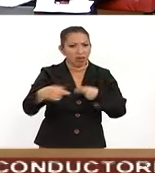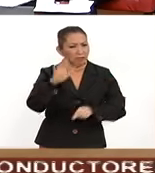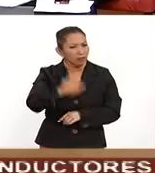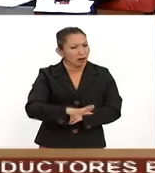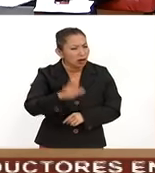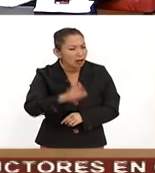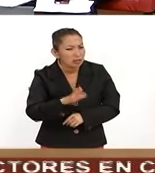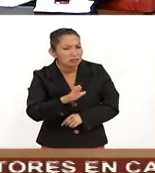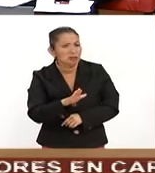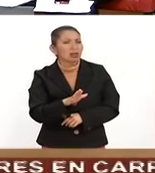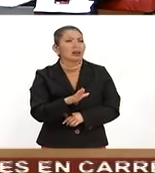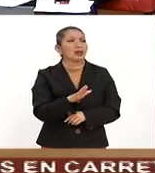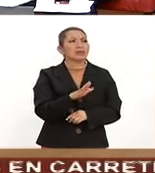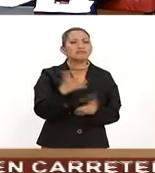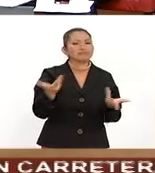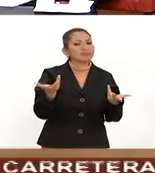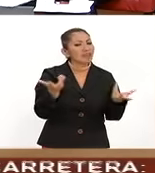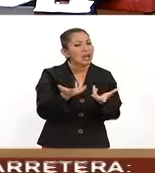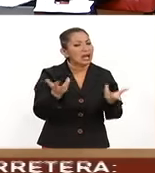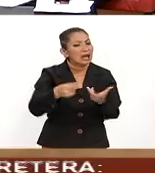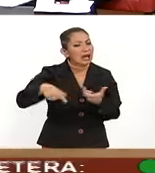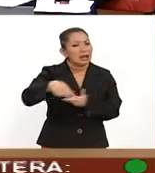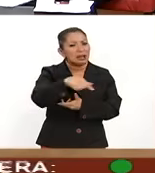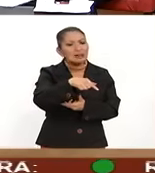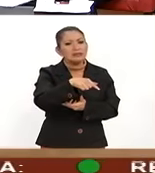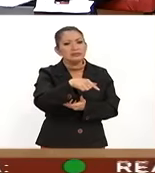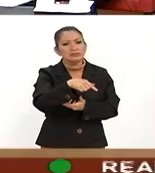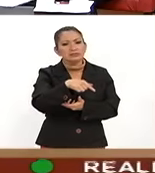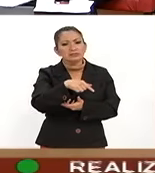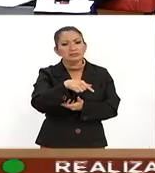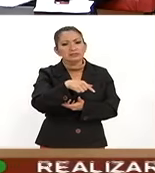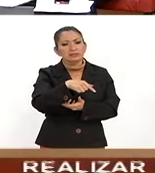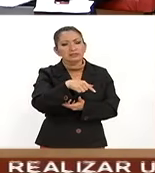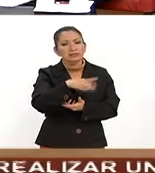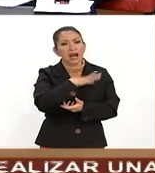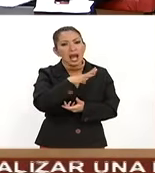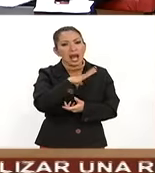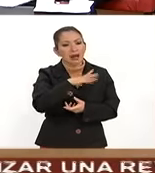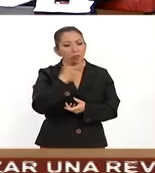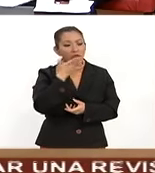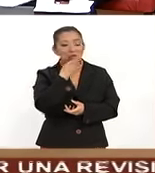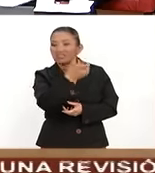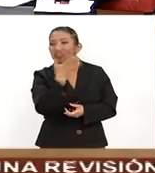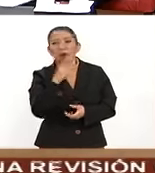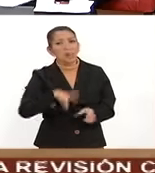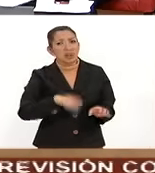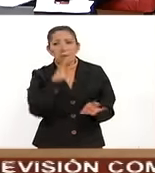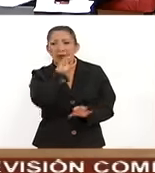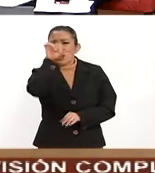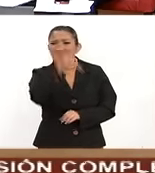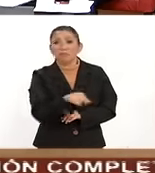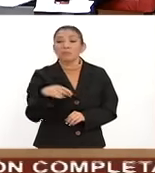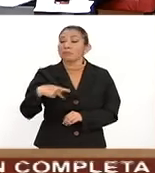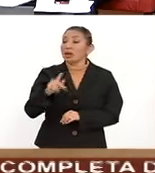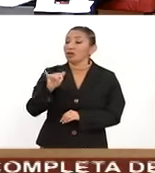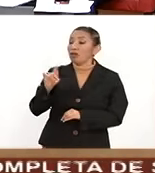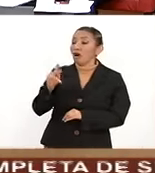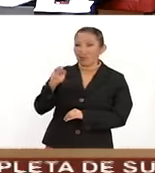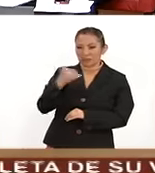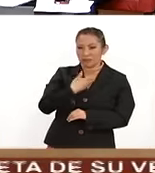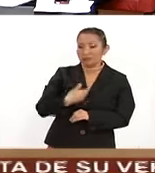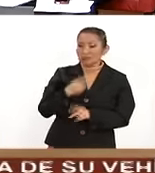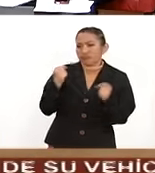parecer, aunque generan o designan que hay un desgobierno, pero al final de cuentas Nicolás Maduro dice, pues